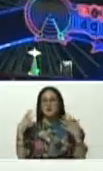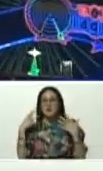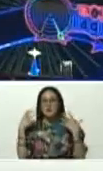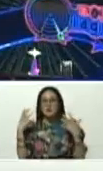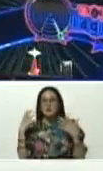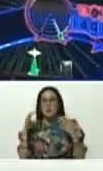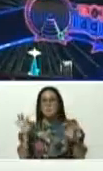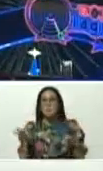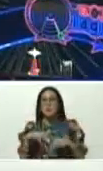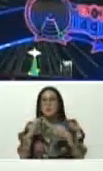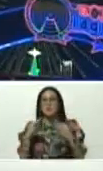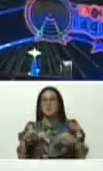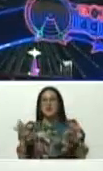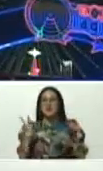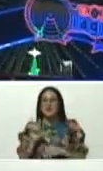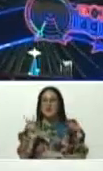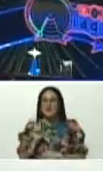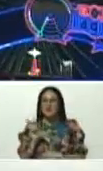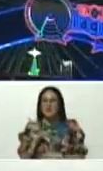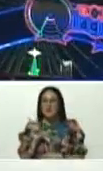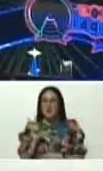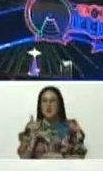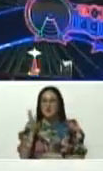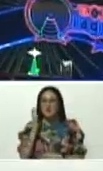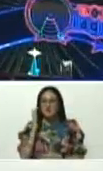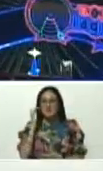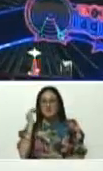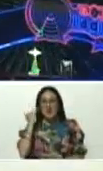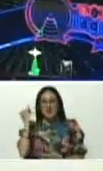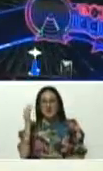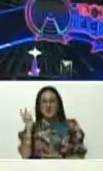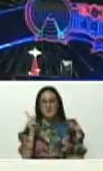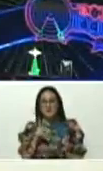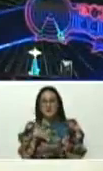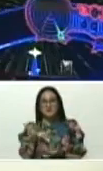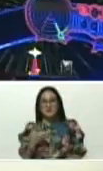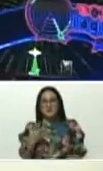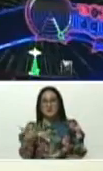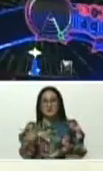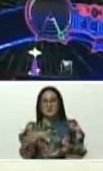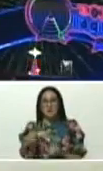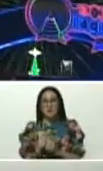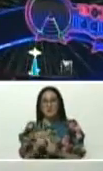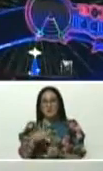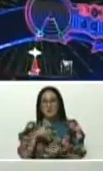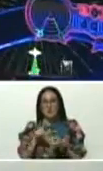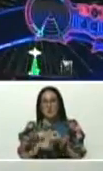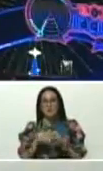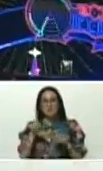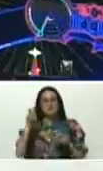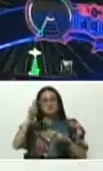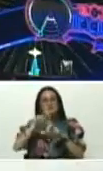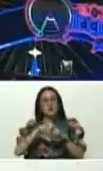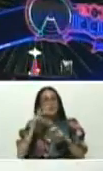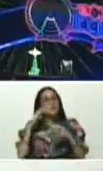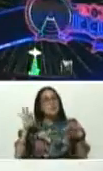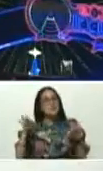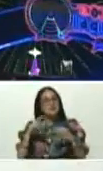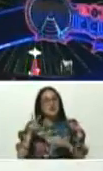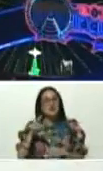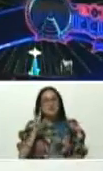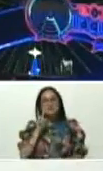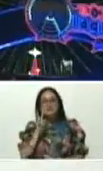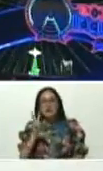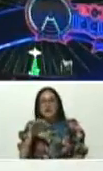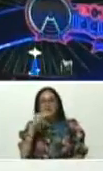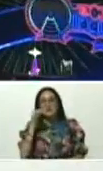con musiquita venezolana. Usted se imagina, presidente, cuando usted pueda venir con Silita y subir allí con su musiquita venezolana y ver esos